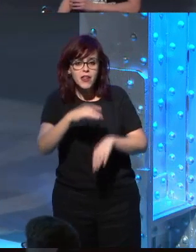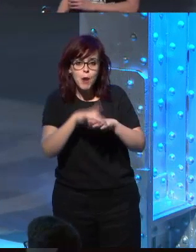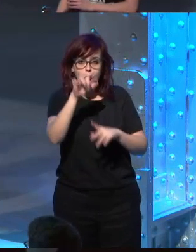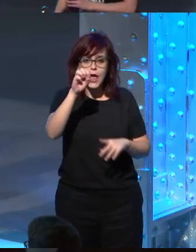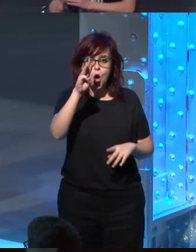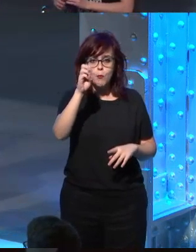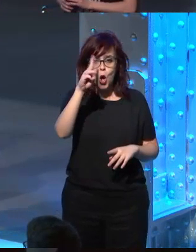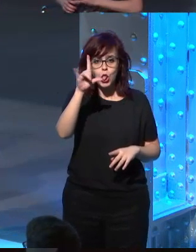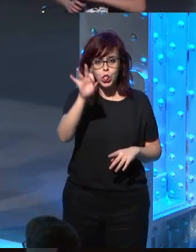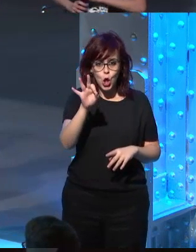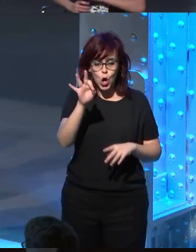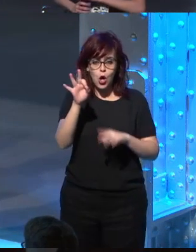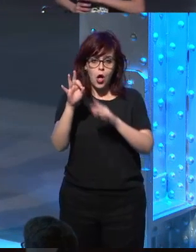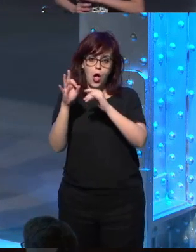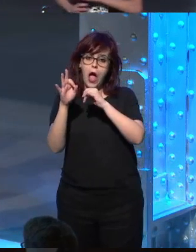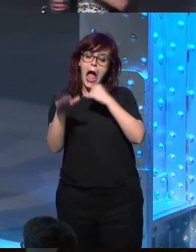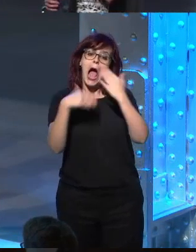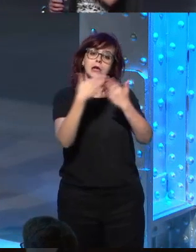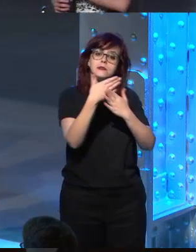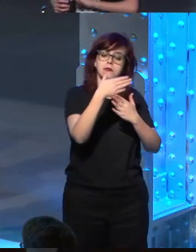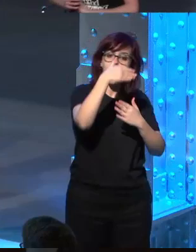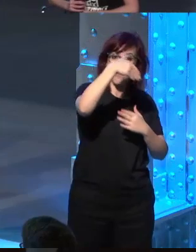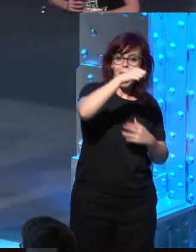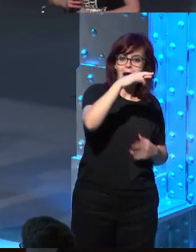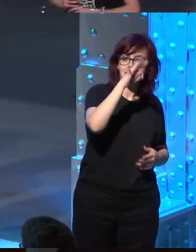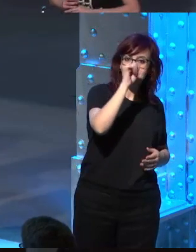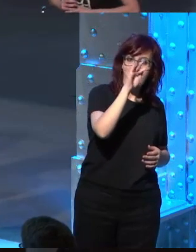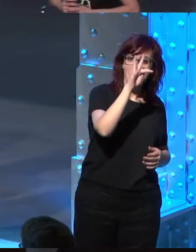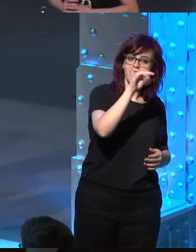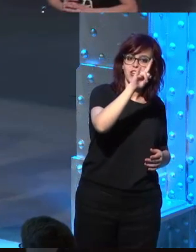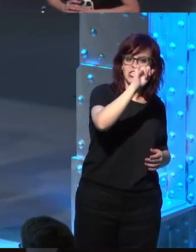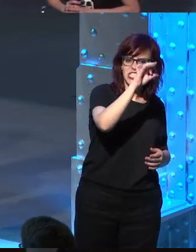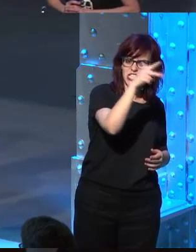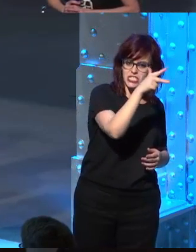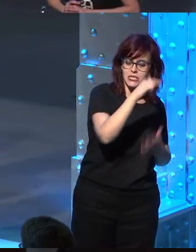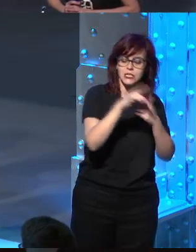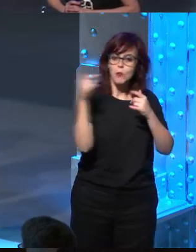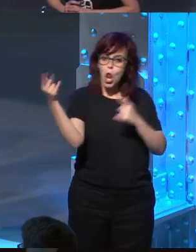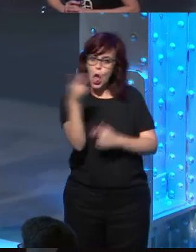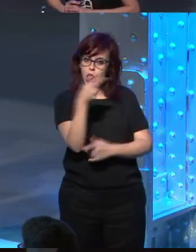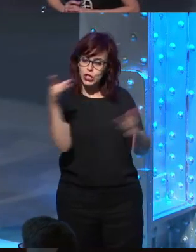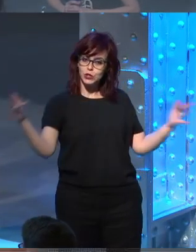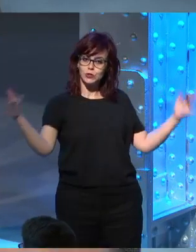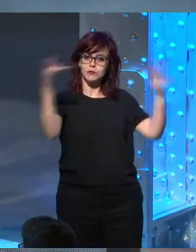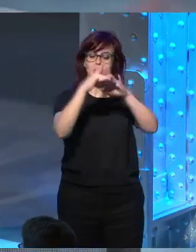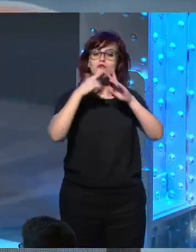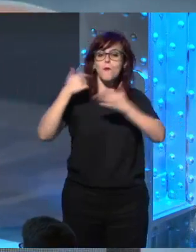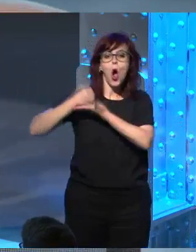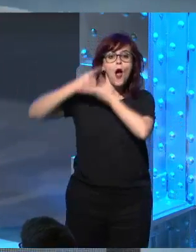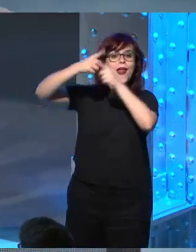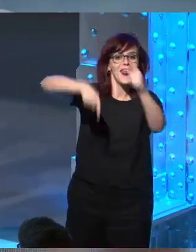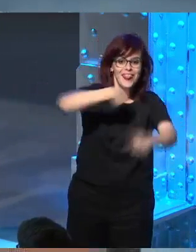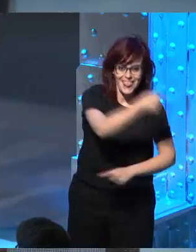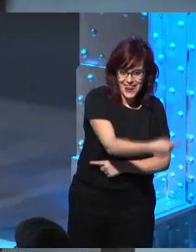Leopoldo Abadía hasta Marta Flitz, ¿Se podría? en la que todos salimos ganando. No, quiero decir como heredera de lo que Leopoldo hizo, A mí me encantaría.